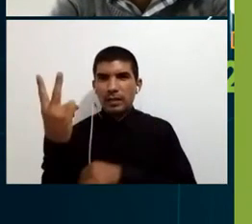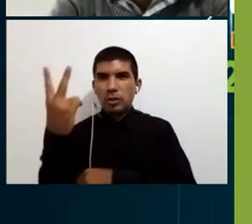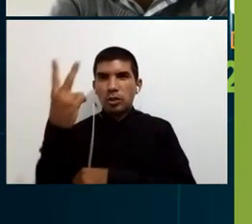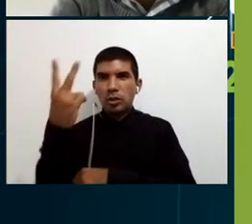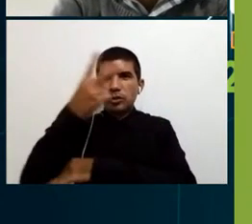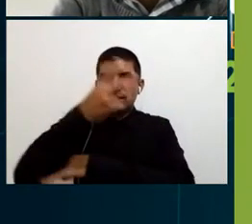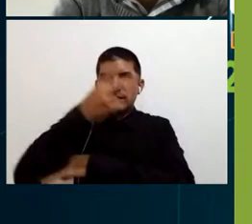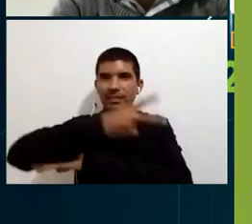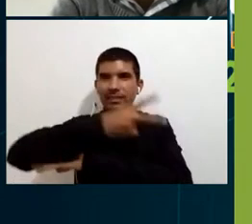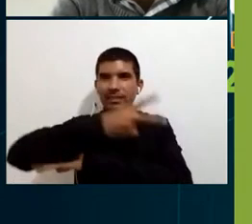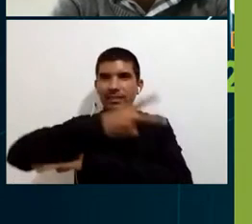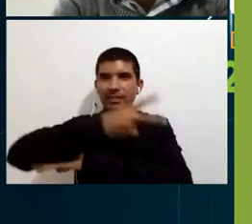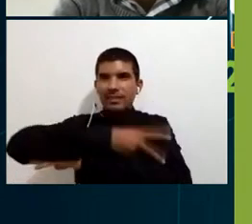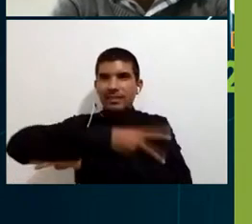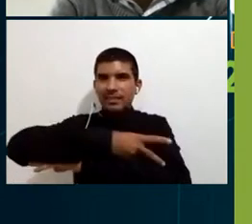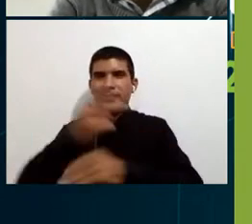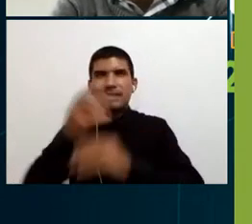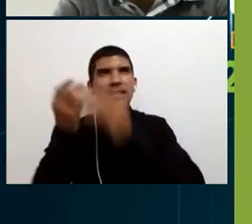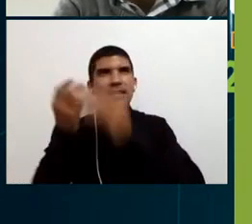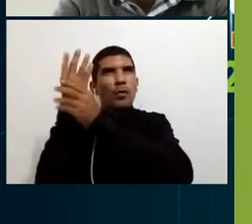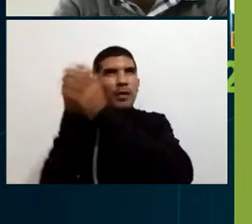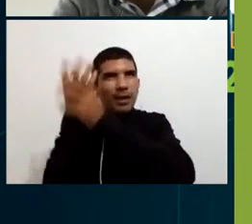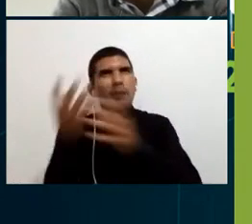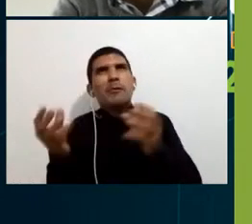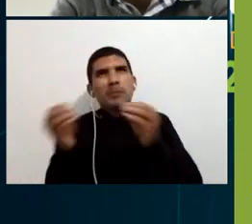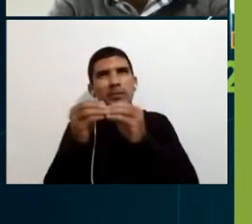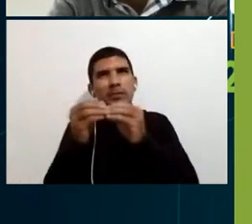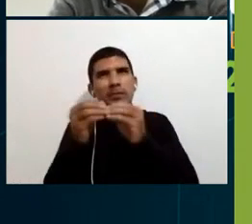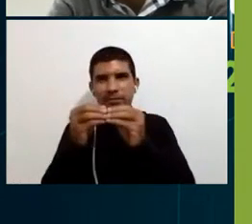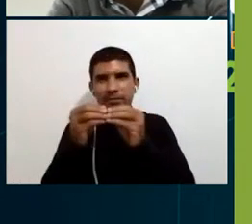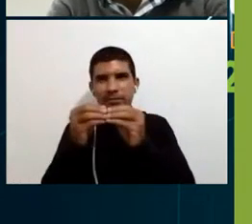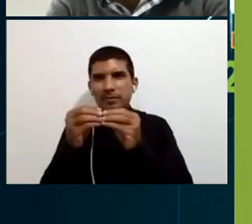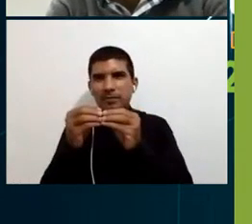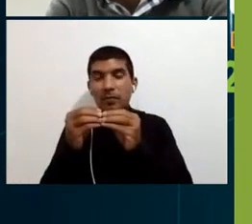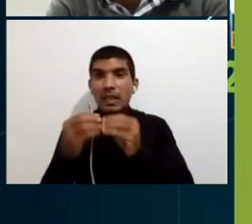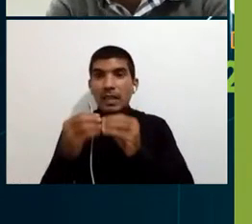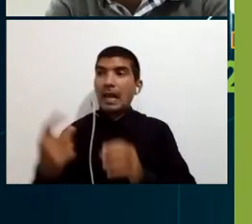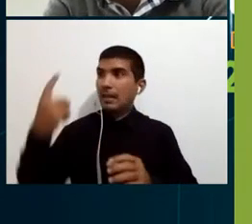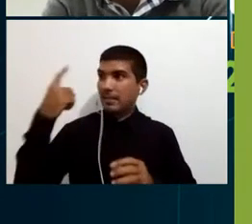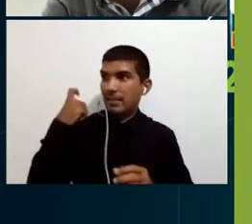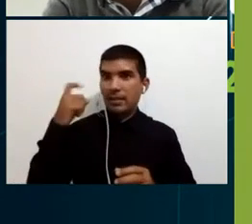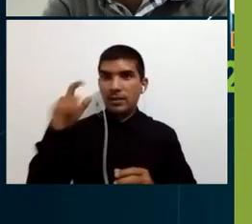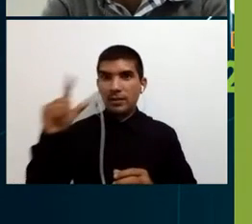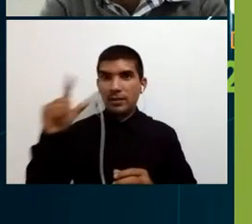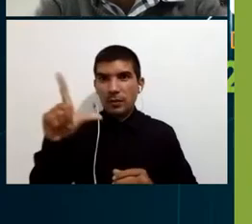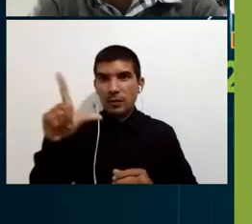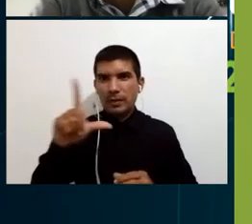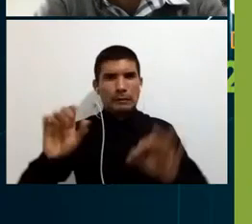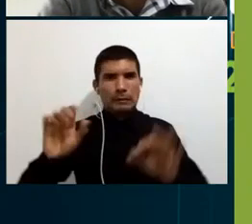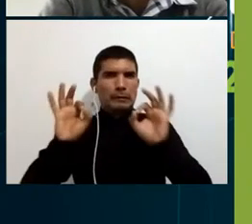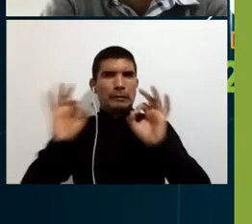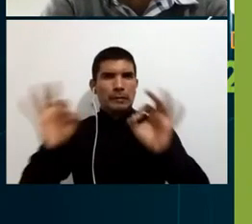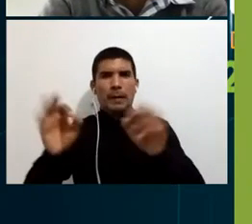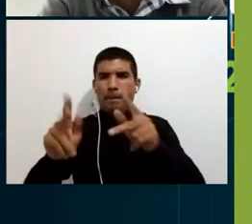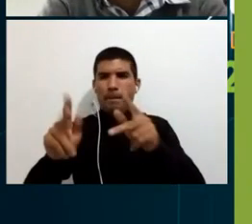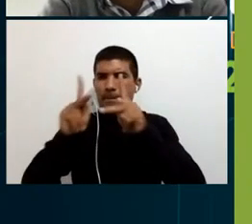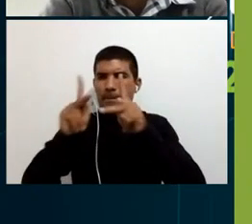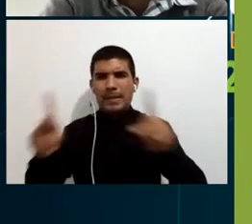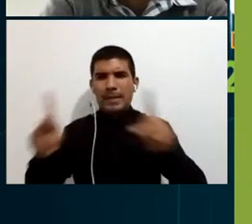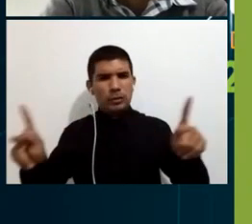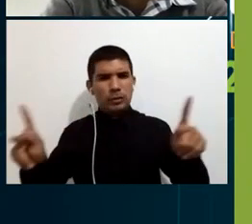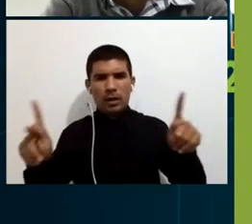de Innovar Más. Y tengo entendido que ayer fue todo un éxito, por encima de 2.000 personas. Y